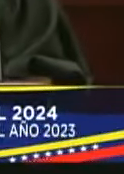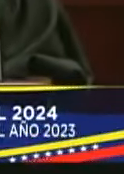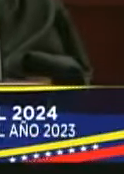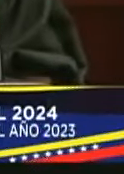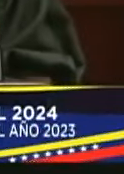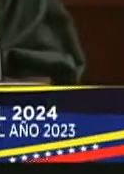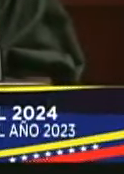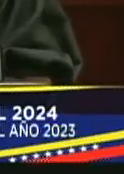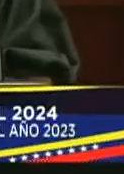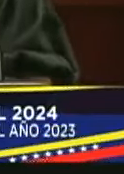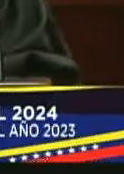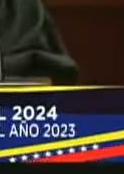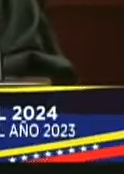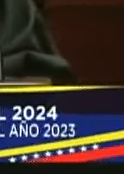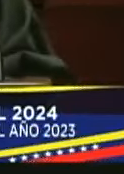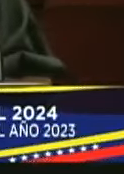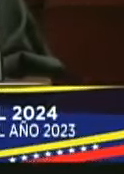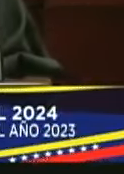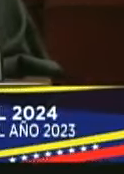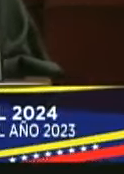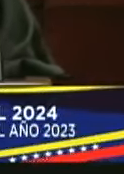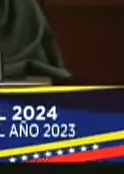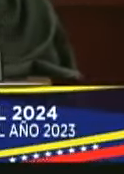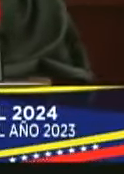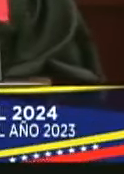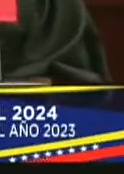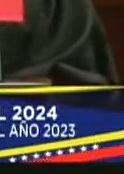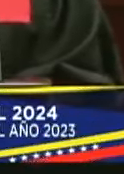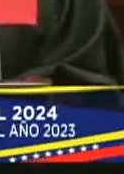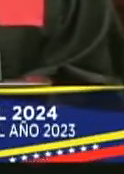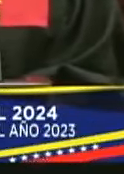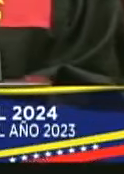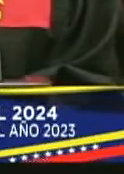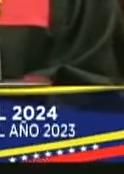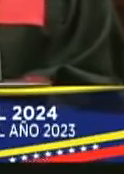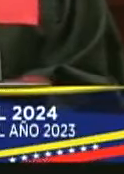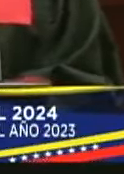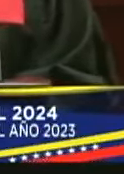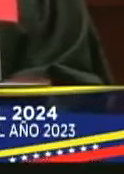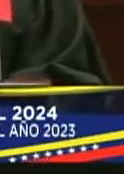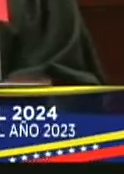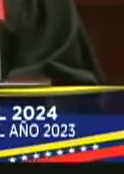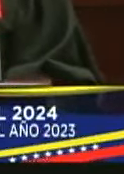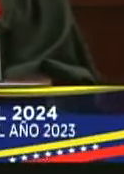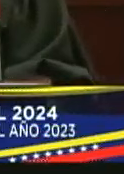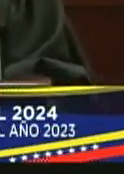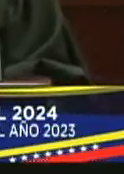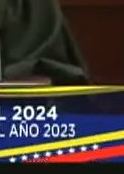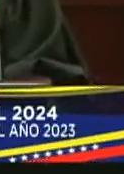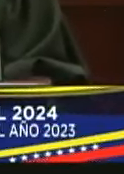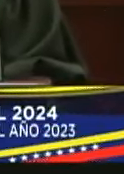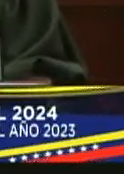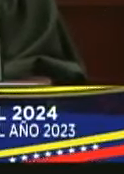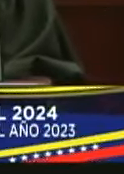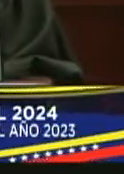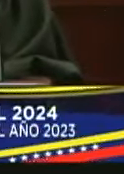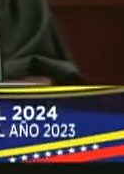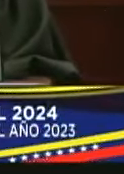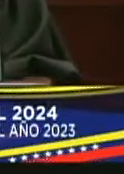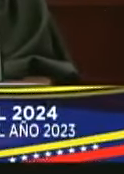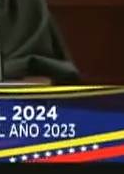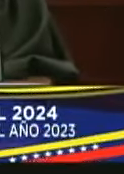proceso, las Fuerzas Armadas de los Estados Latinoamericanos combatieron y eliminaron en sus países a